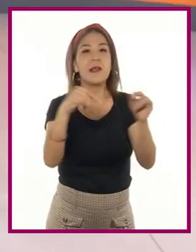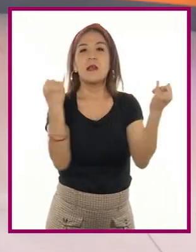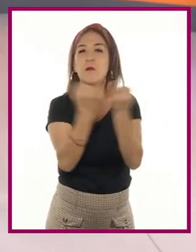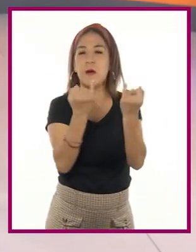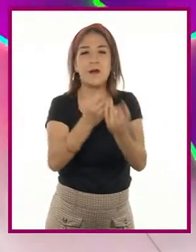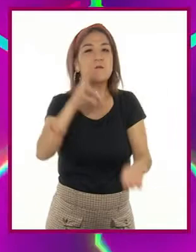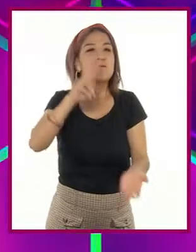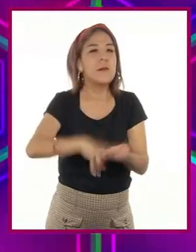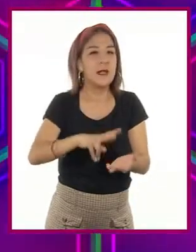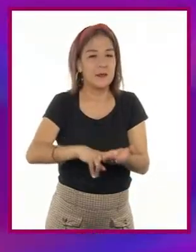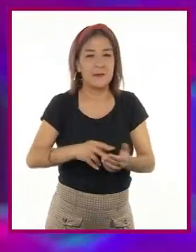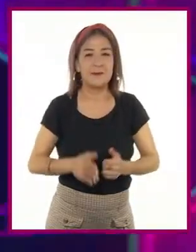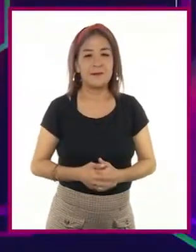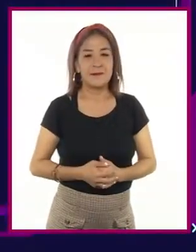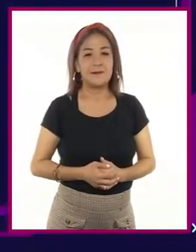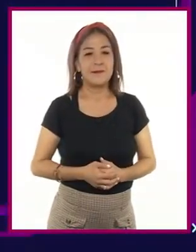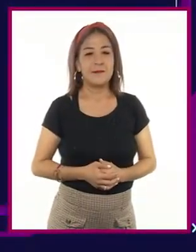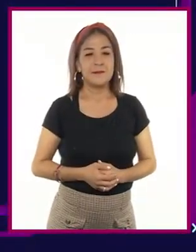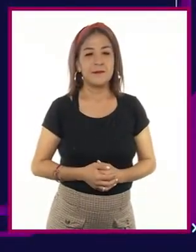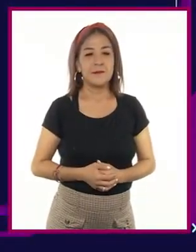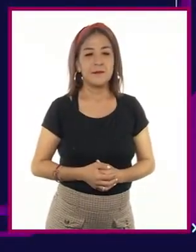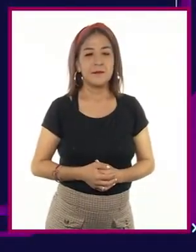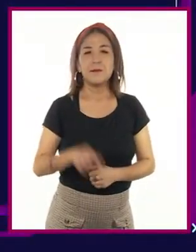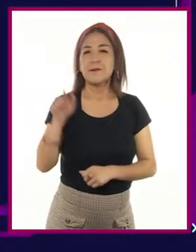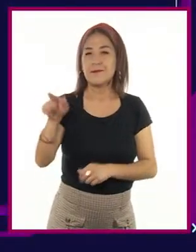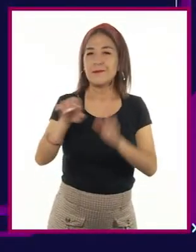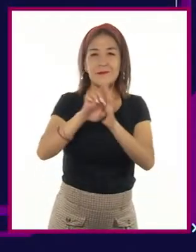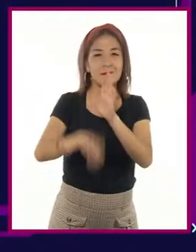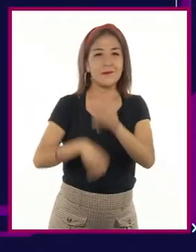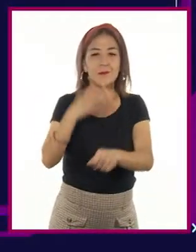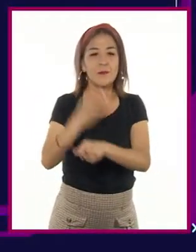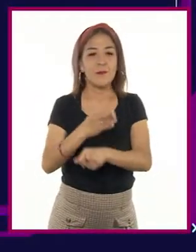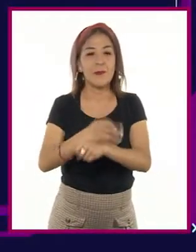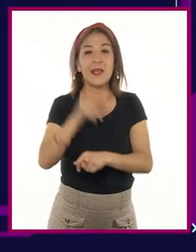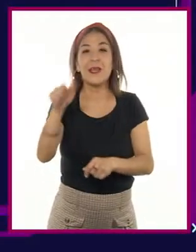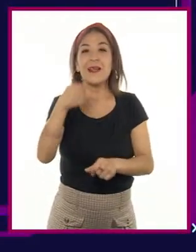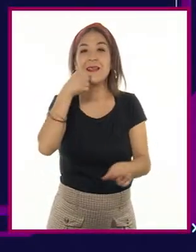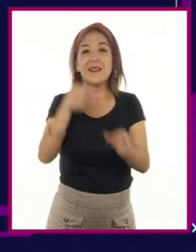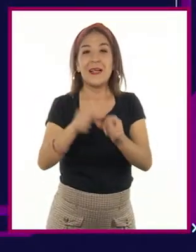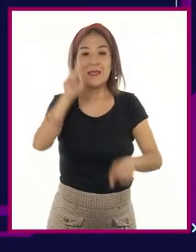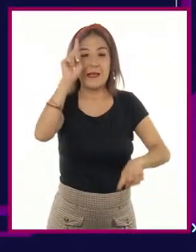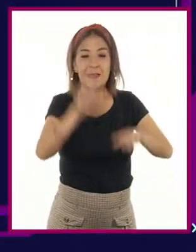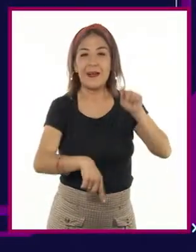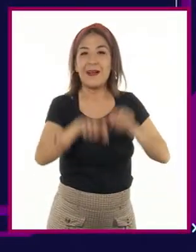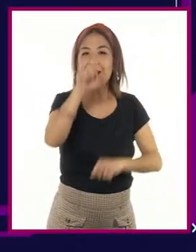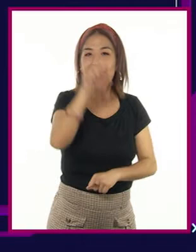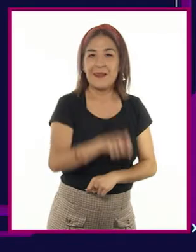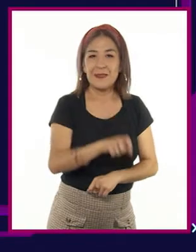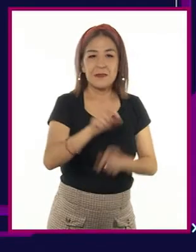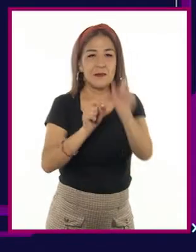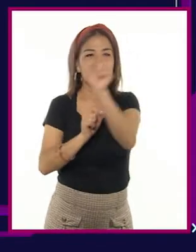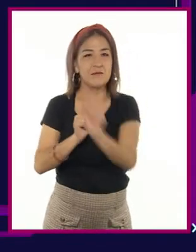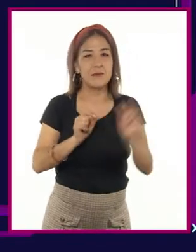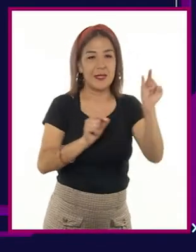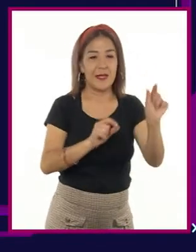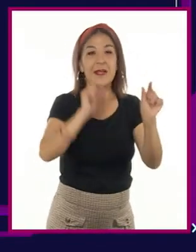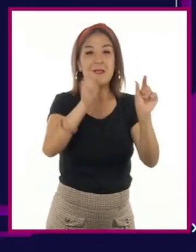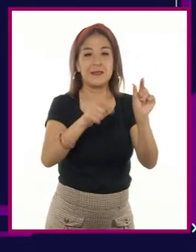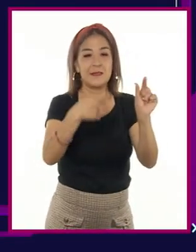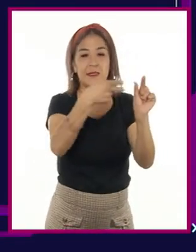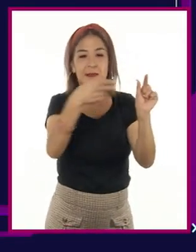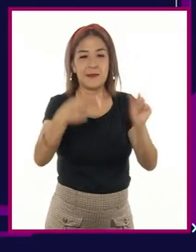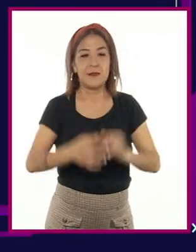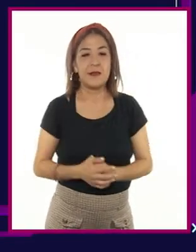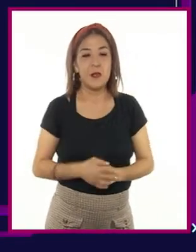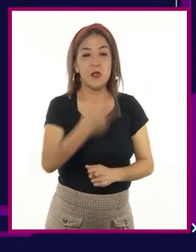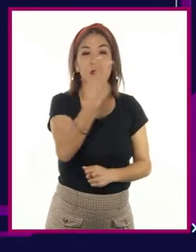equivalentes en este caso se despeja la equis y se tiene que 2x cuadrada